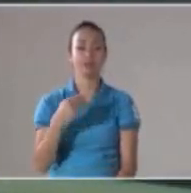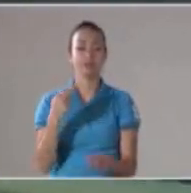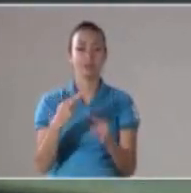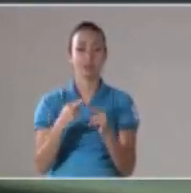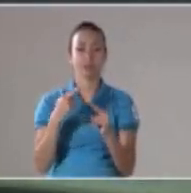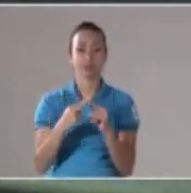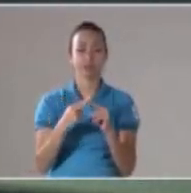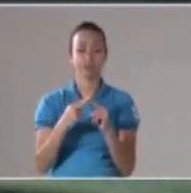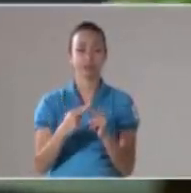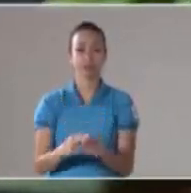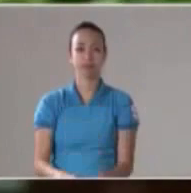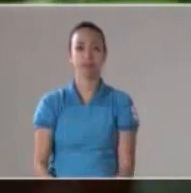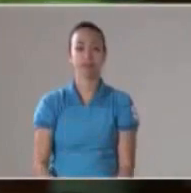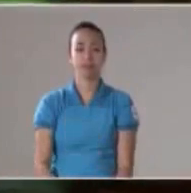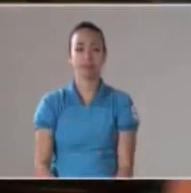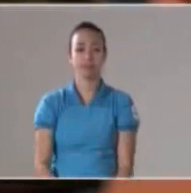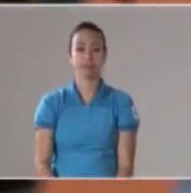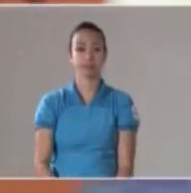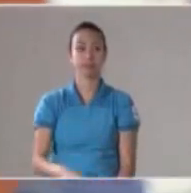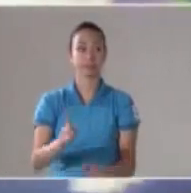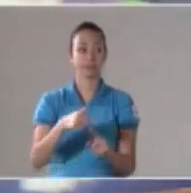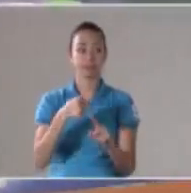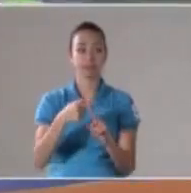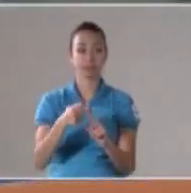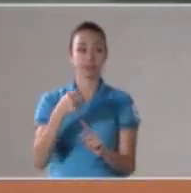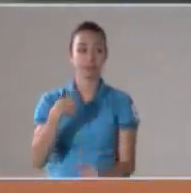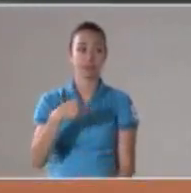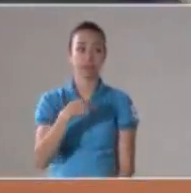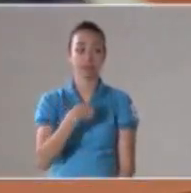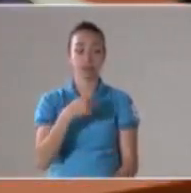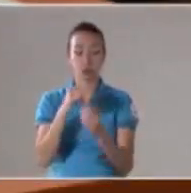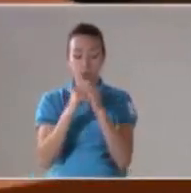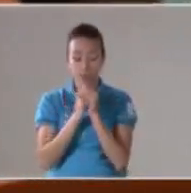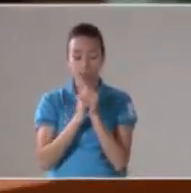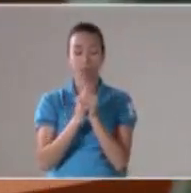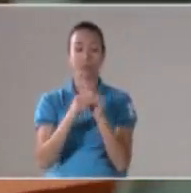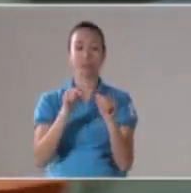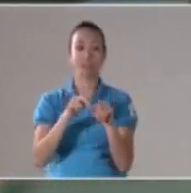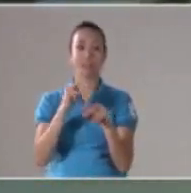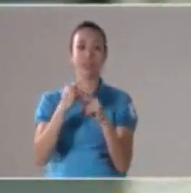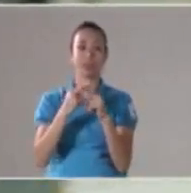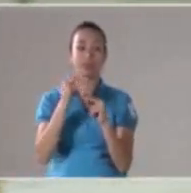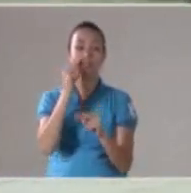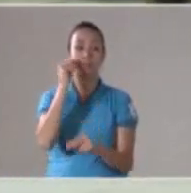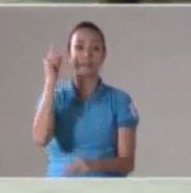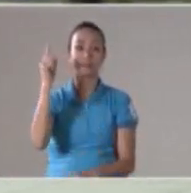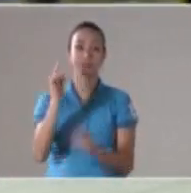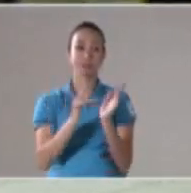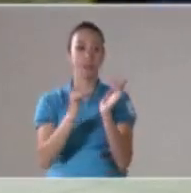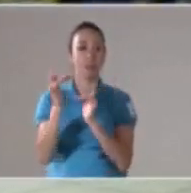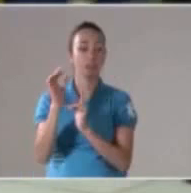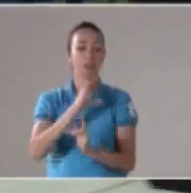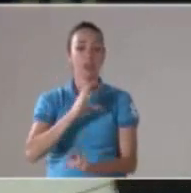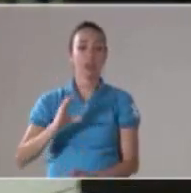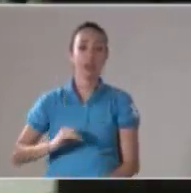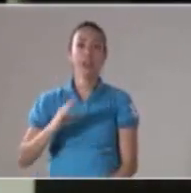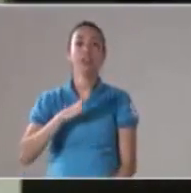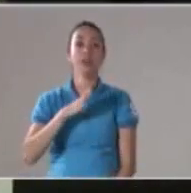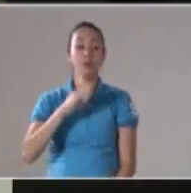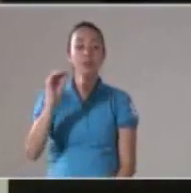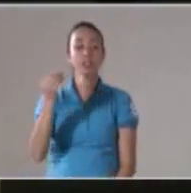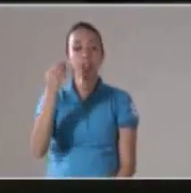Eso, por eso cuando nosotros oramos en el nombre del Señor Jesucristo, hermano, tenemos que tener en mente